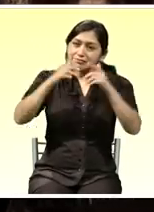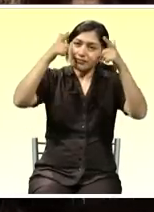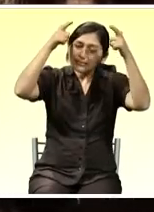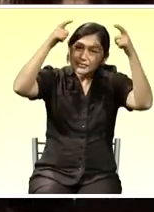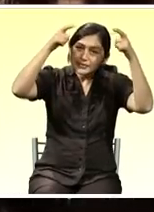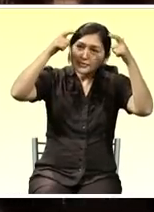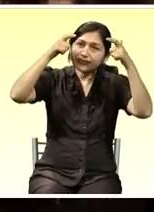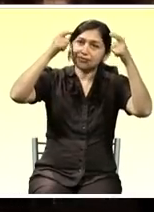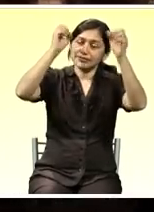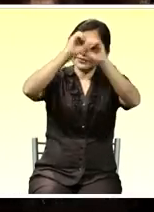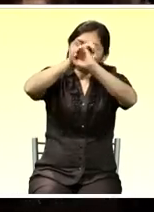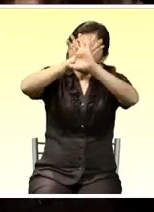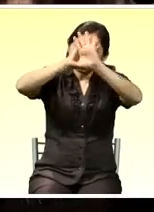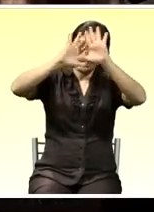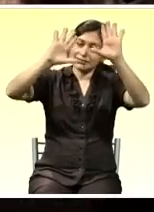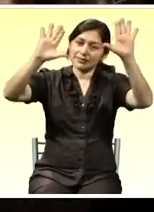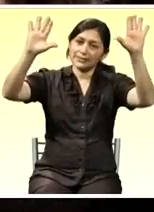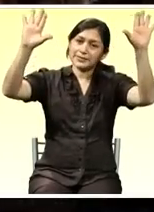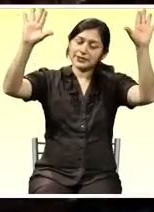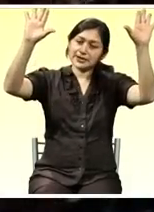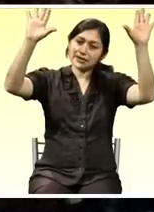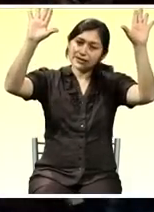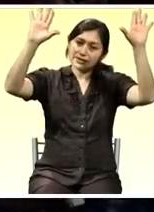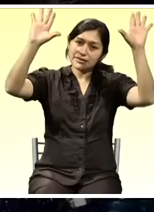madre de los